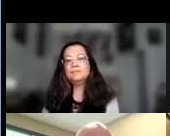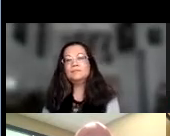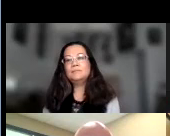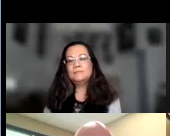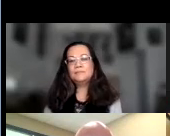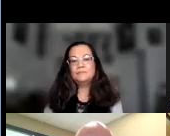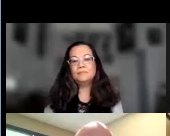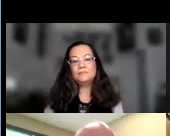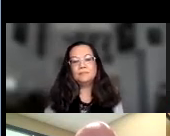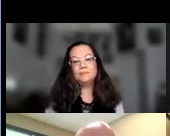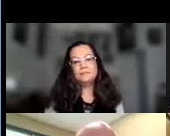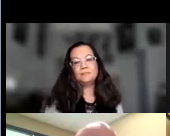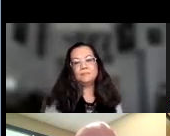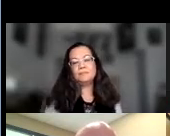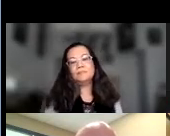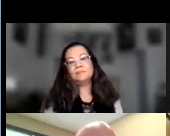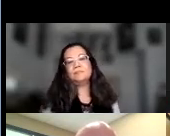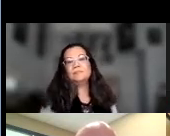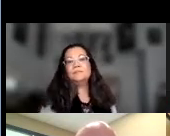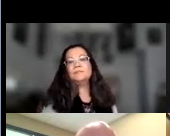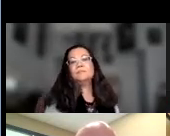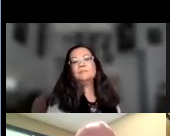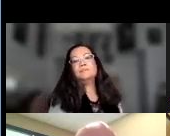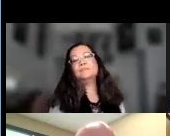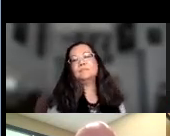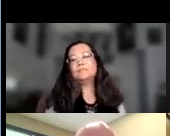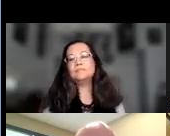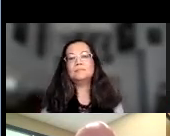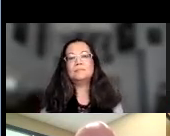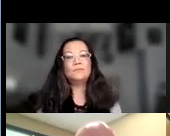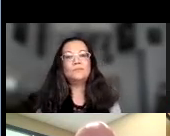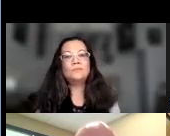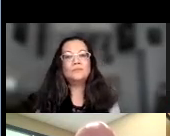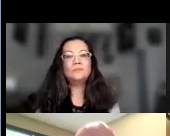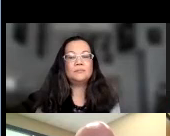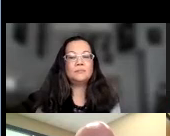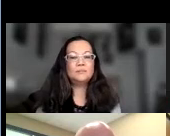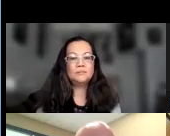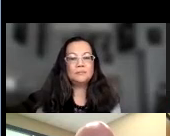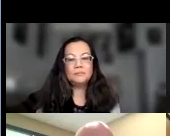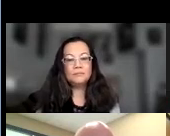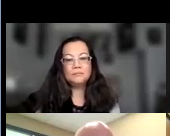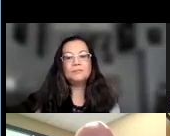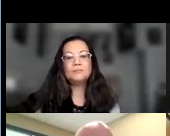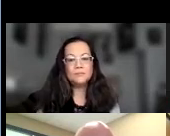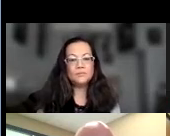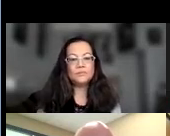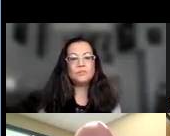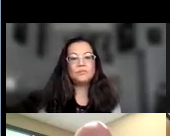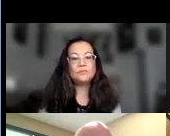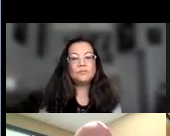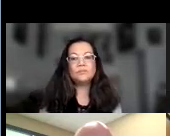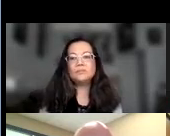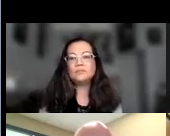continuar entregando los servicios alternativos por los cuales el Estado respondió